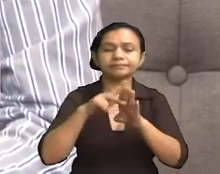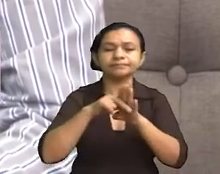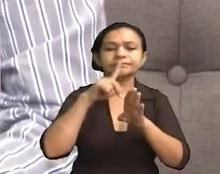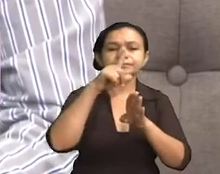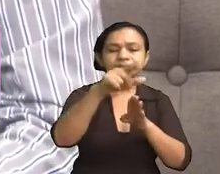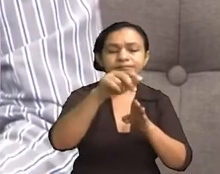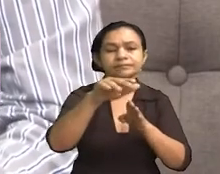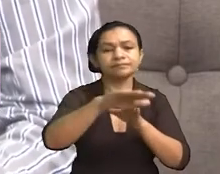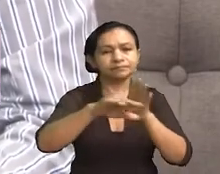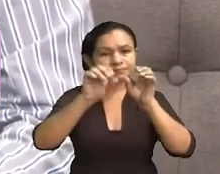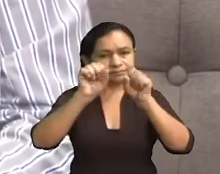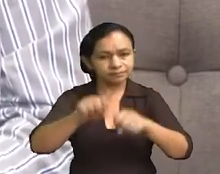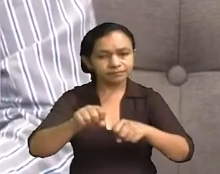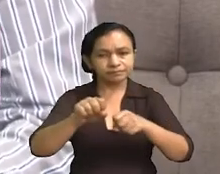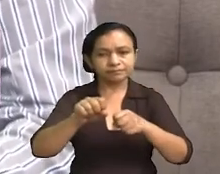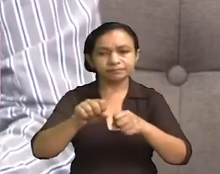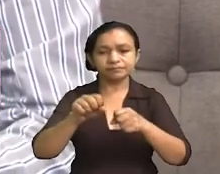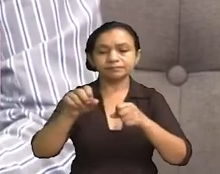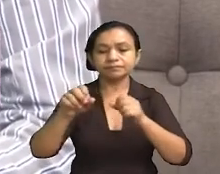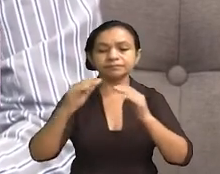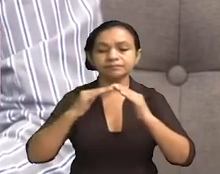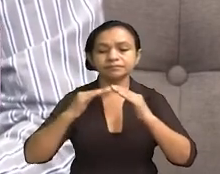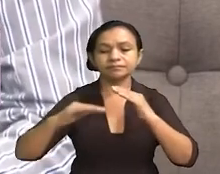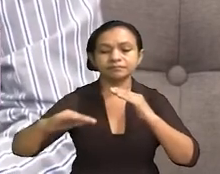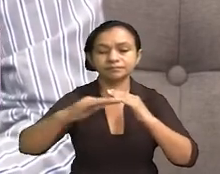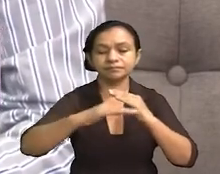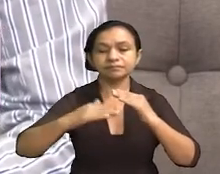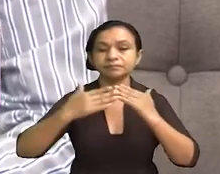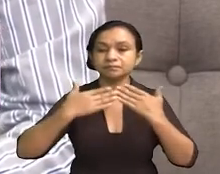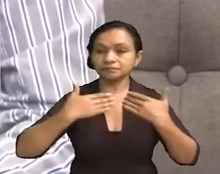campo, el programa Patio Saludable,